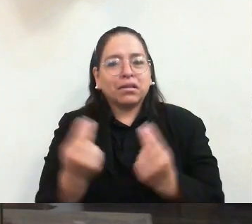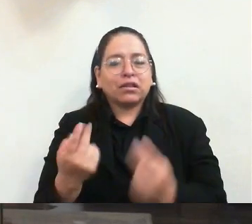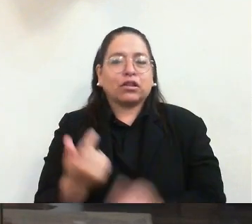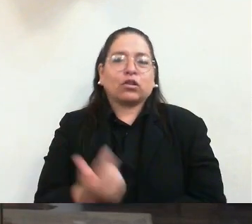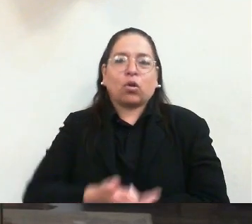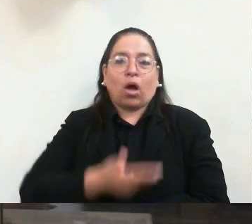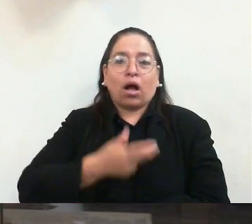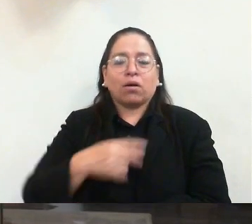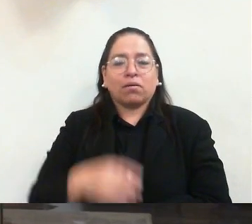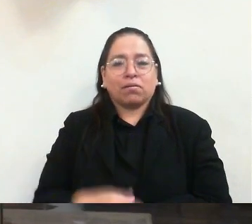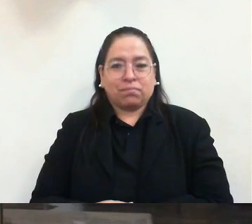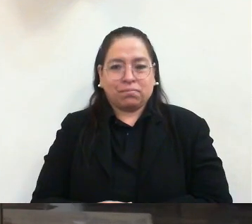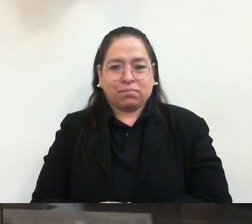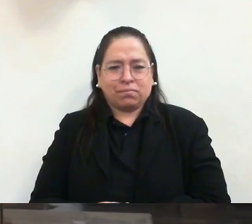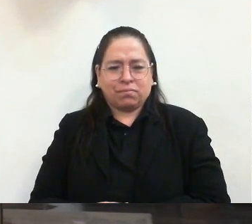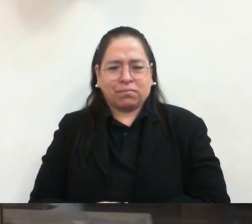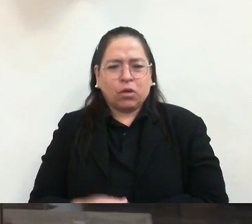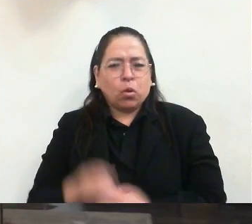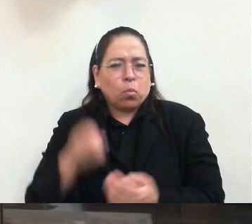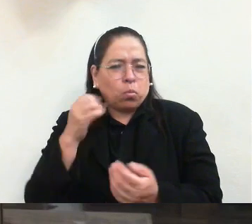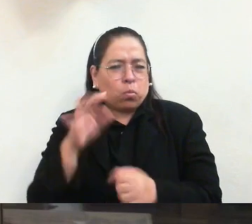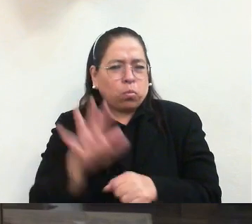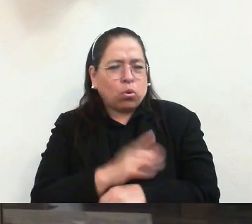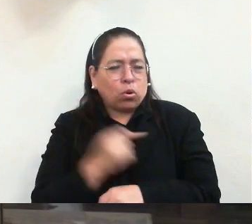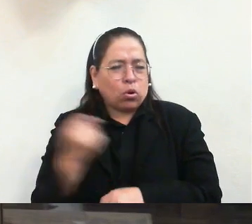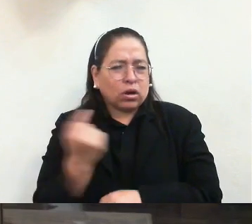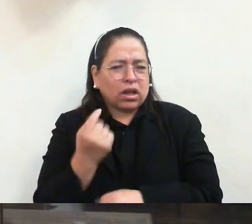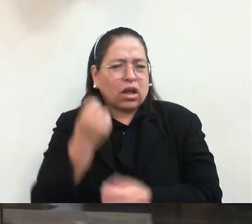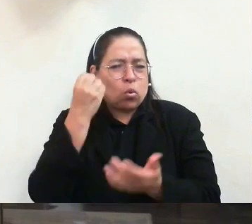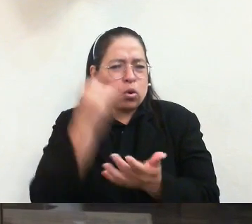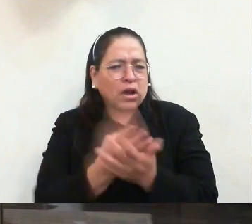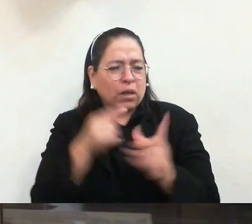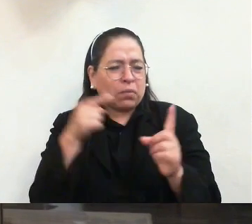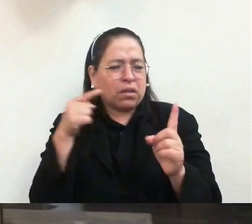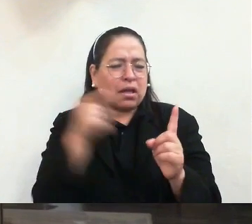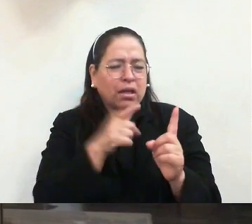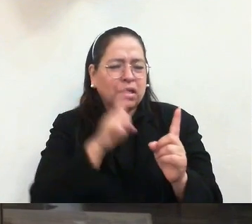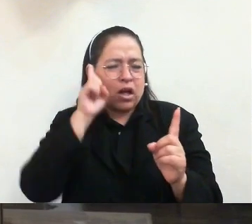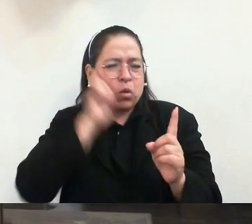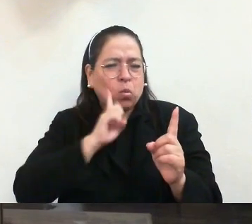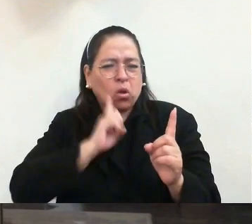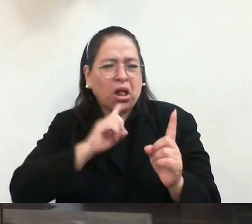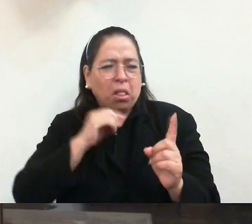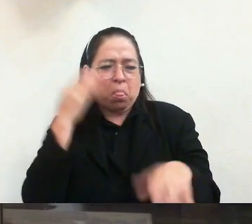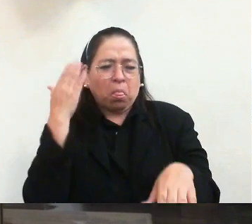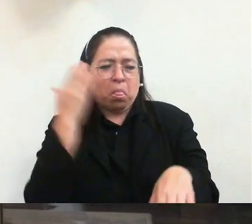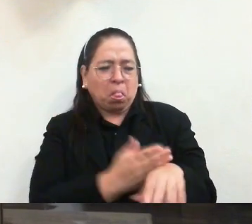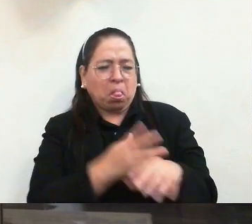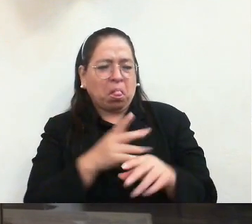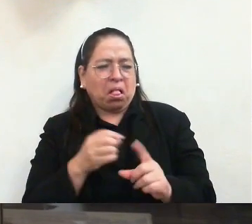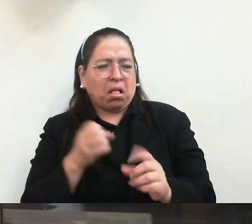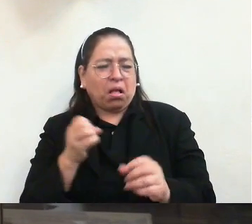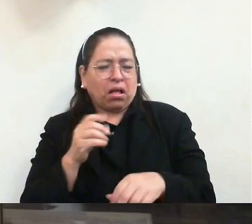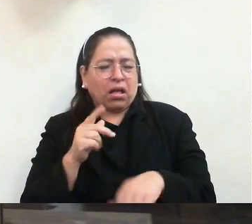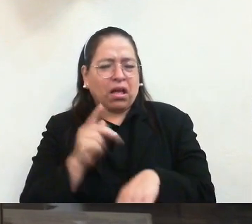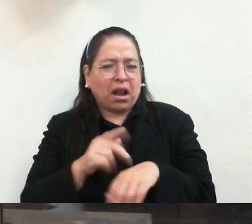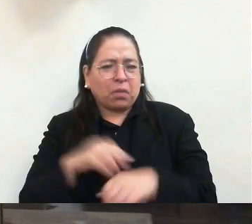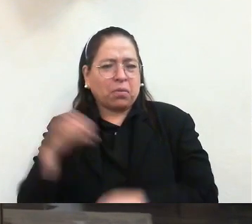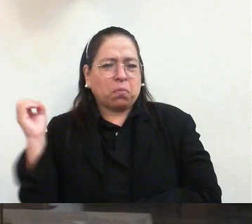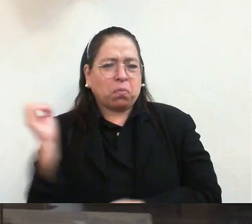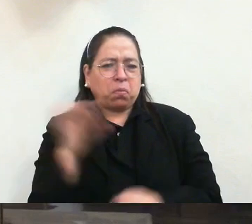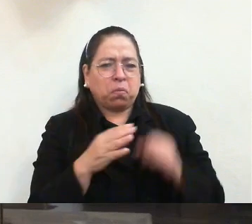condena porque solo a ella se la pedrea es injusto